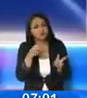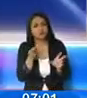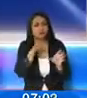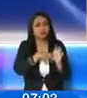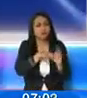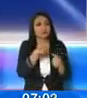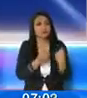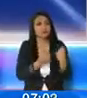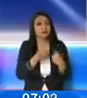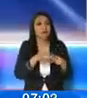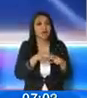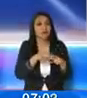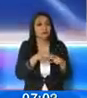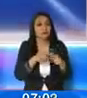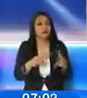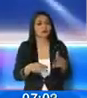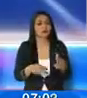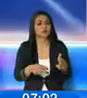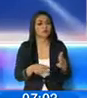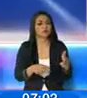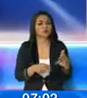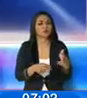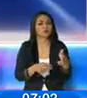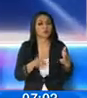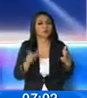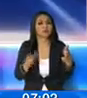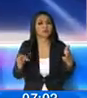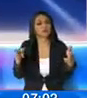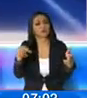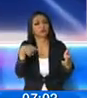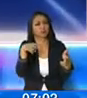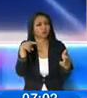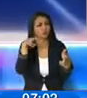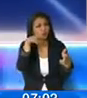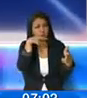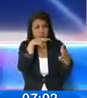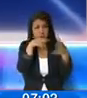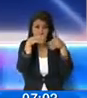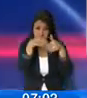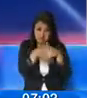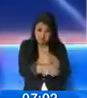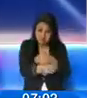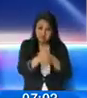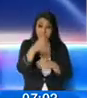embarca en el taxi con las otras dos personas, avanzan hacia el interior de Carapungo,